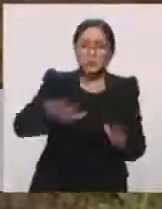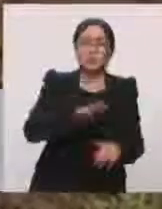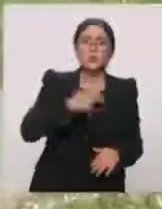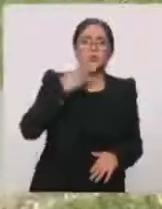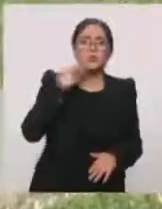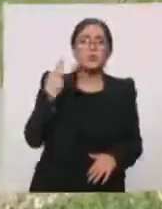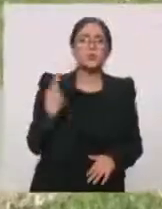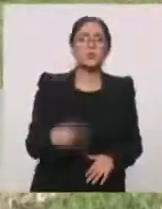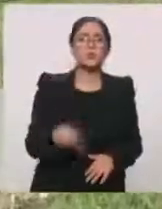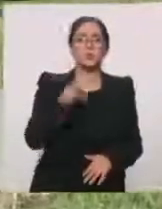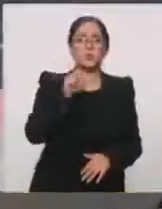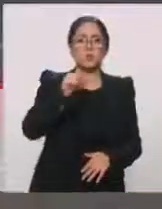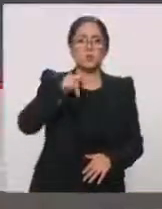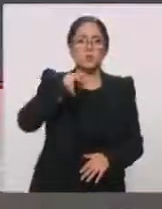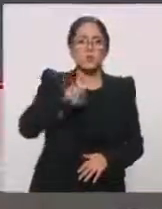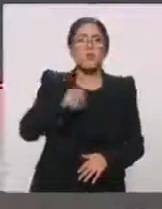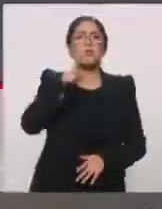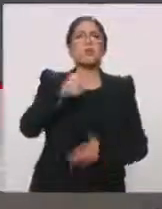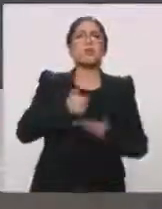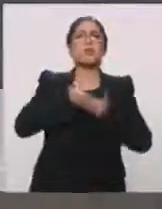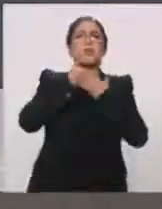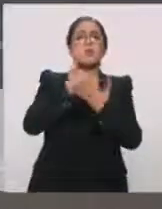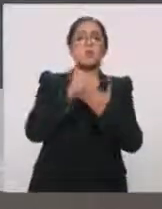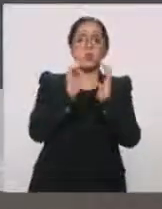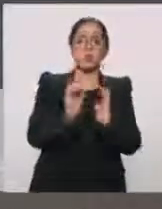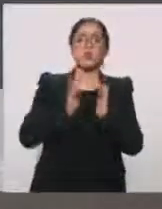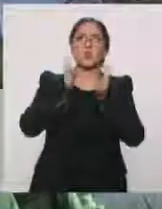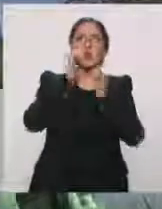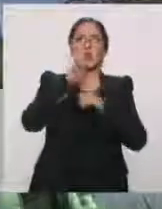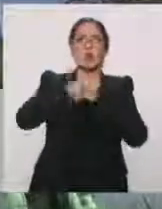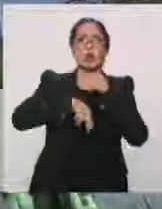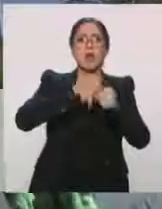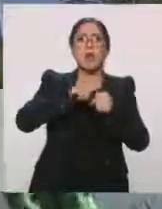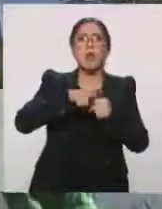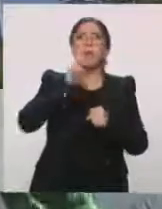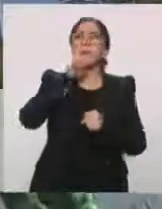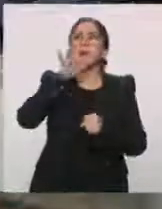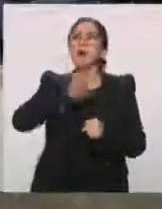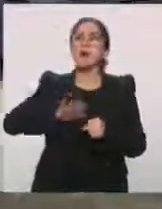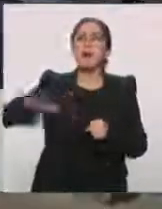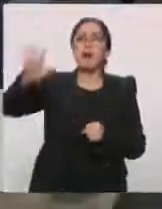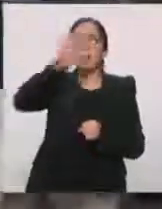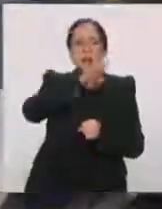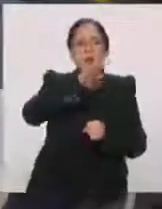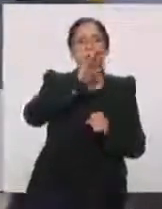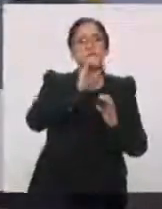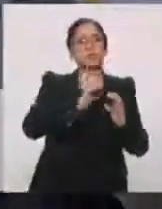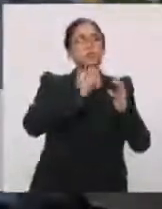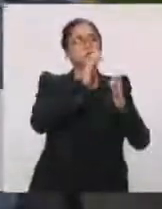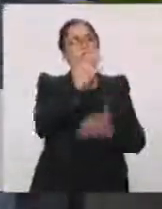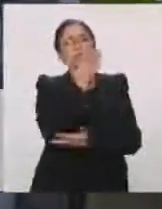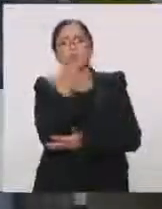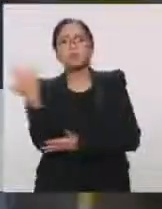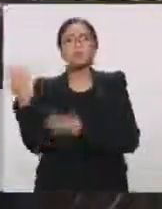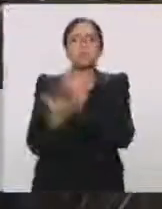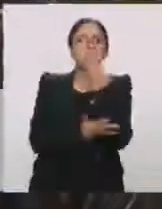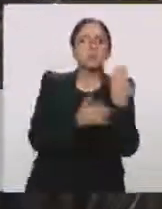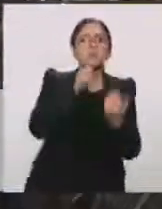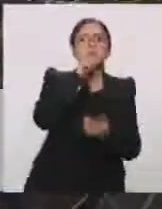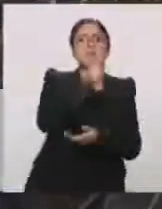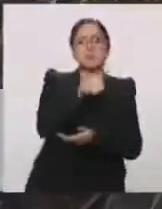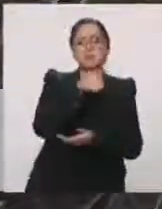nos van a permitir muchos servicios ambientales o servicios ecosistémicos, además de solamente